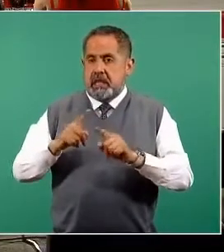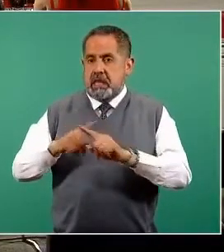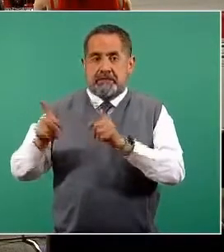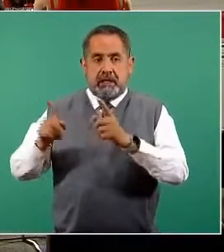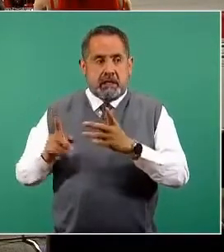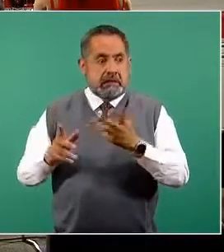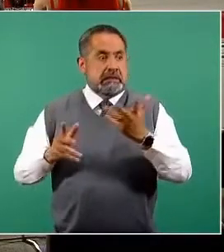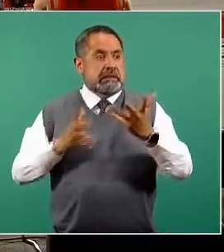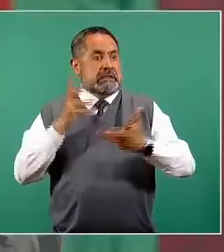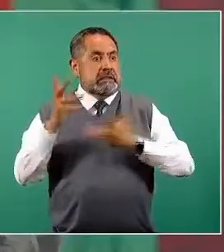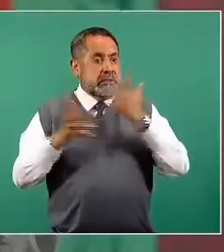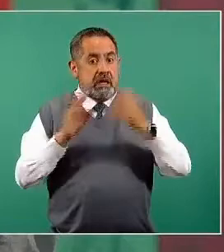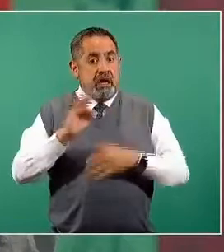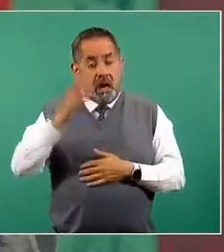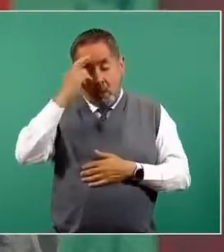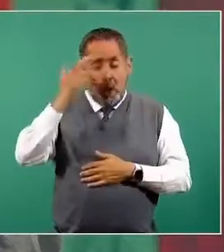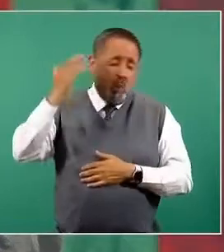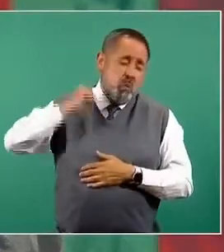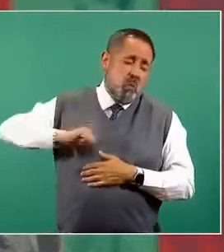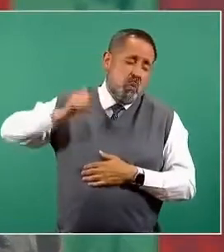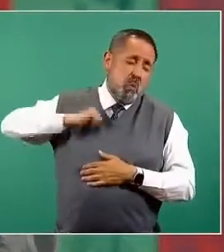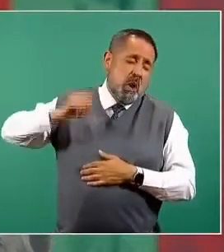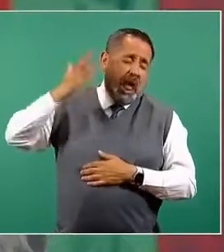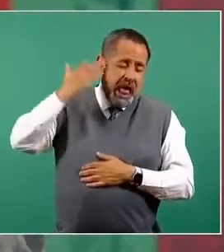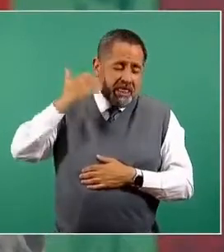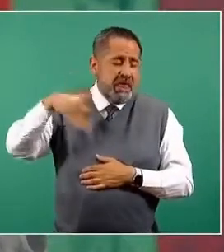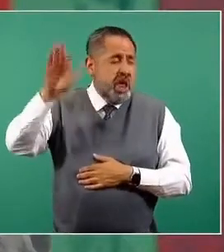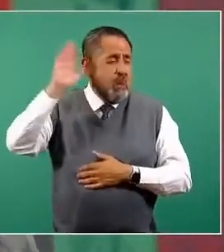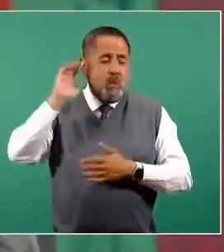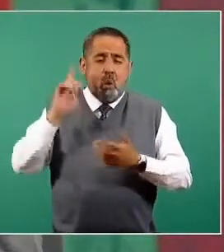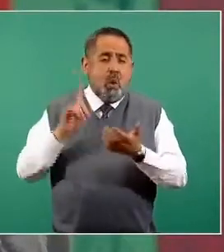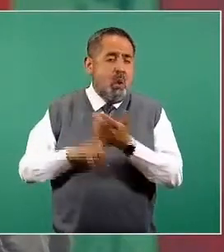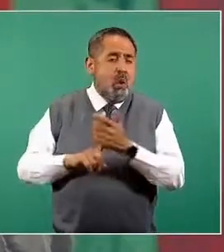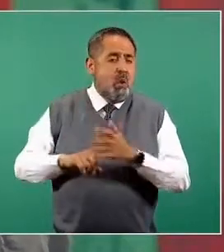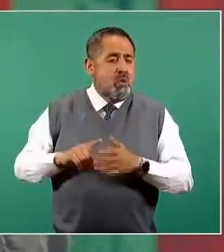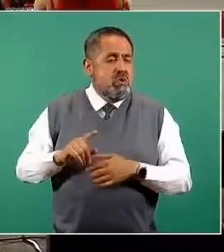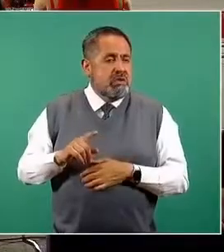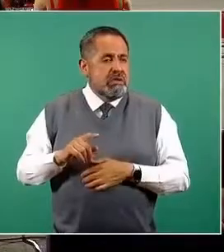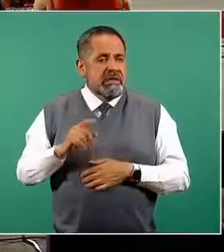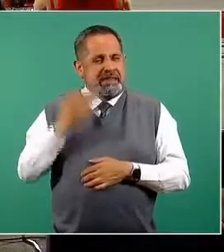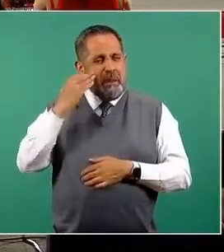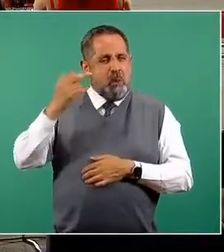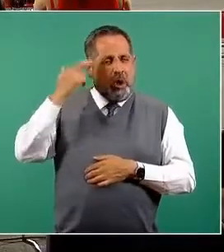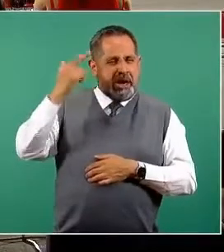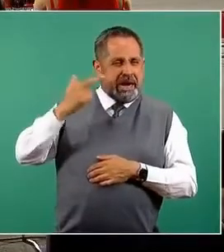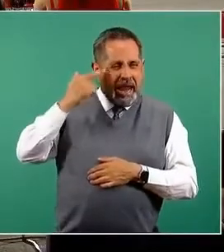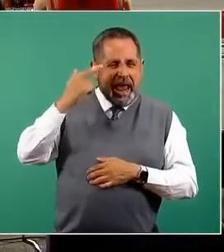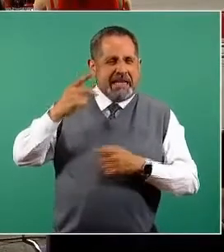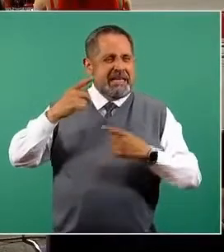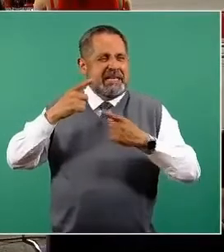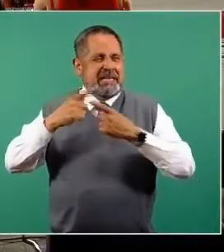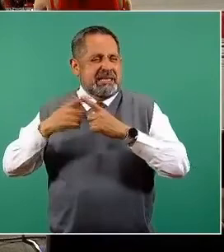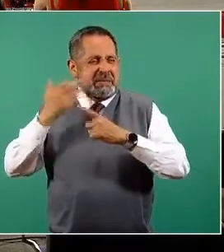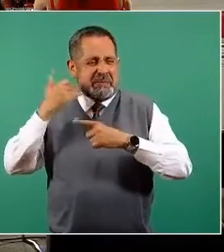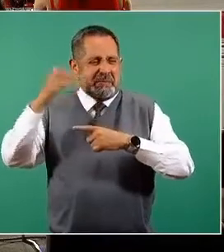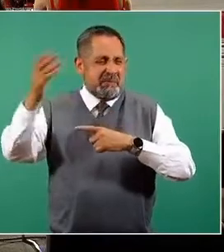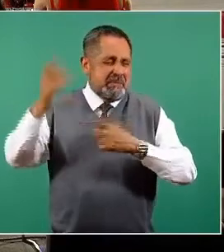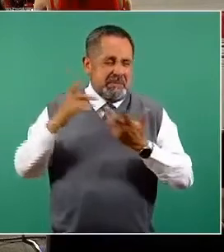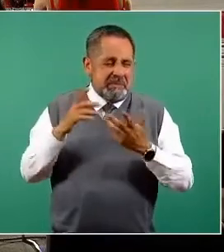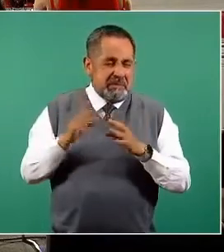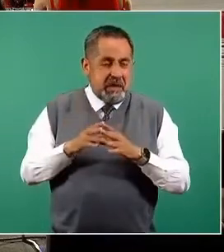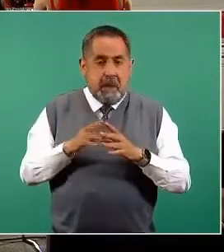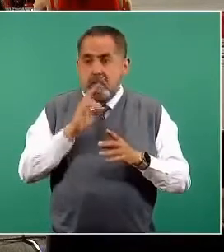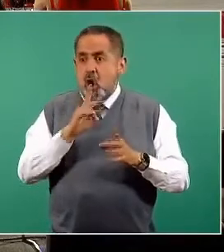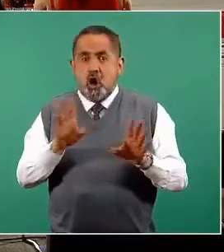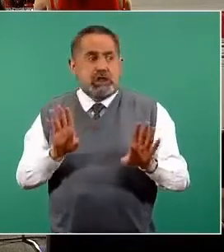pensar, como se pensaba en la Edad Media, como se pensaba en la Edad Antigua, que este tipo de mecanismos pudieran ser útiles. No lo